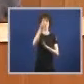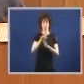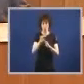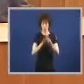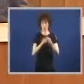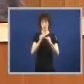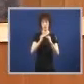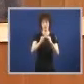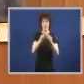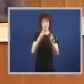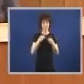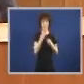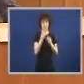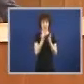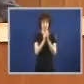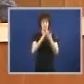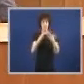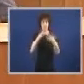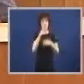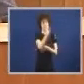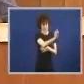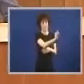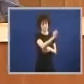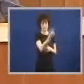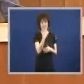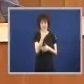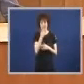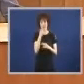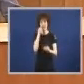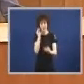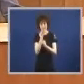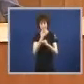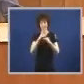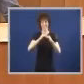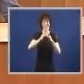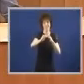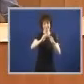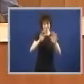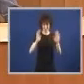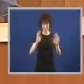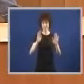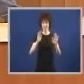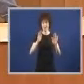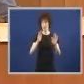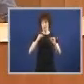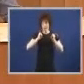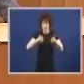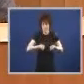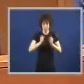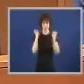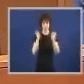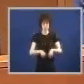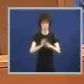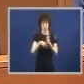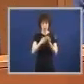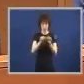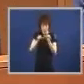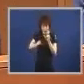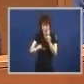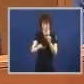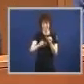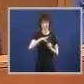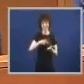Sí, eso que dice o artigo 17. Nivel prudente e evolución estable. Pois ben, desde a vixencia desta lei temos un